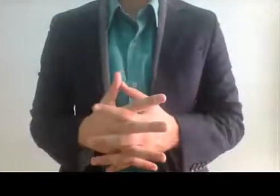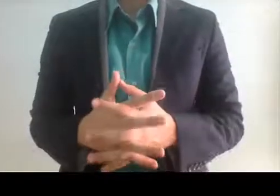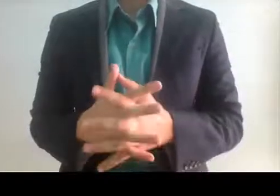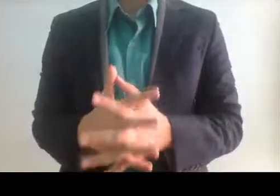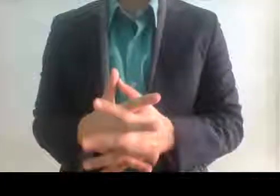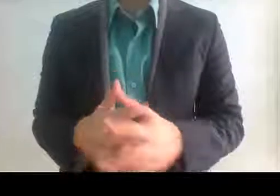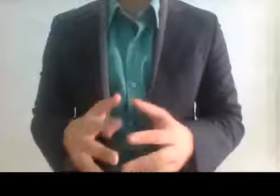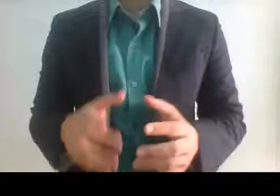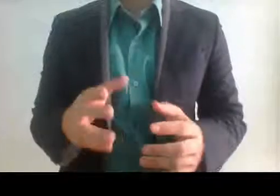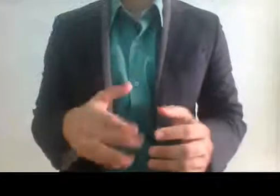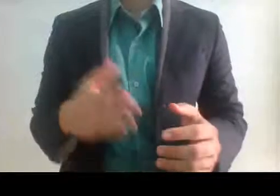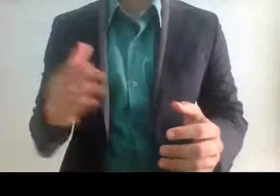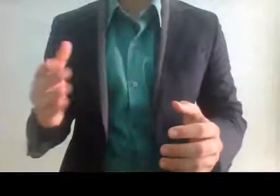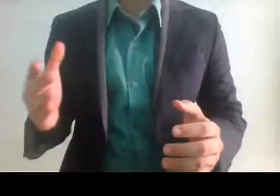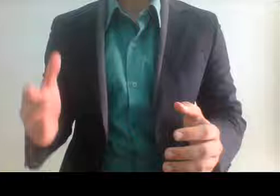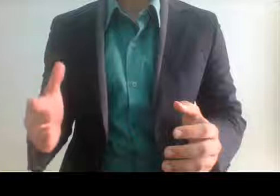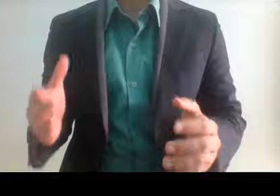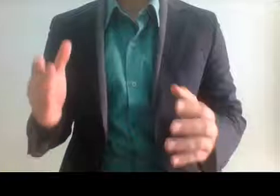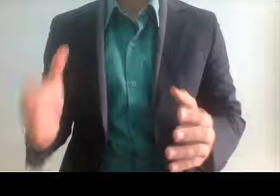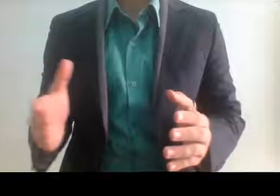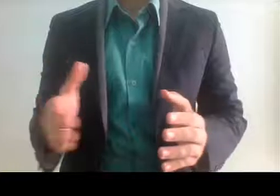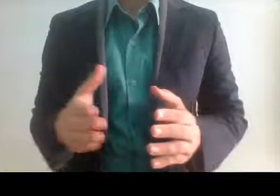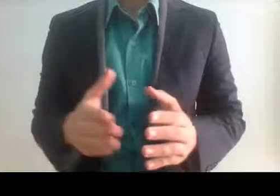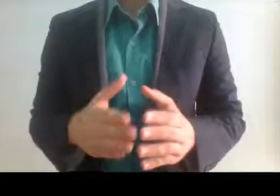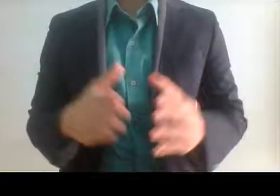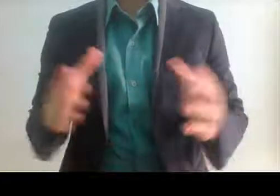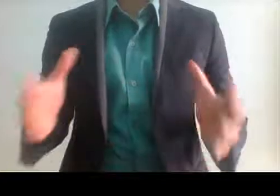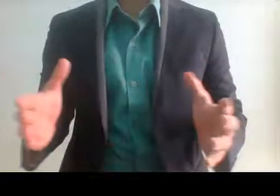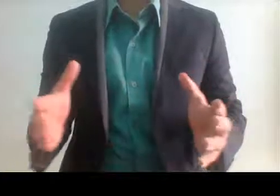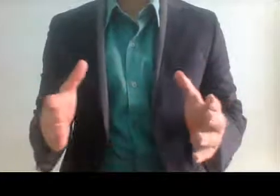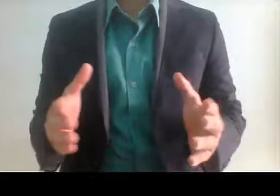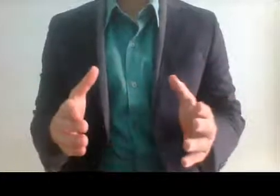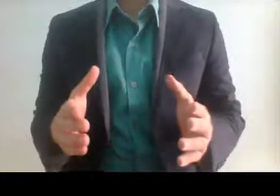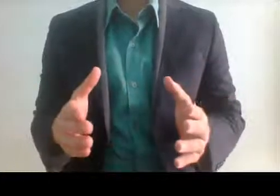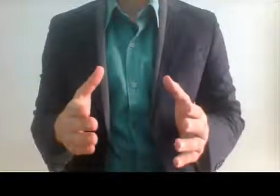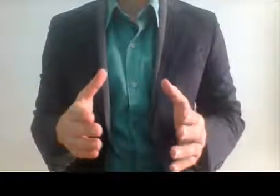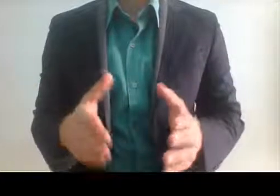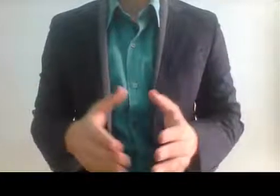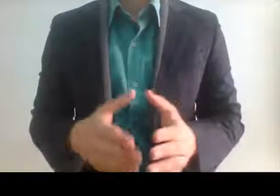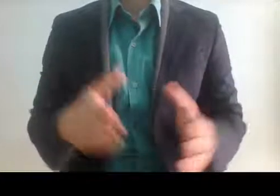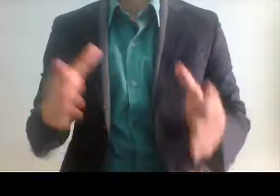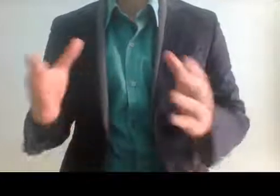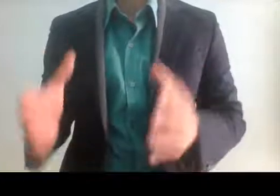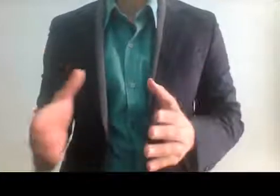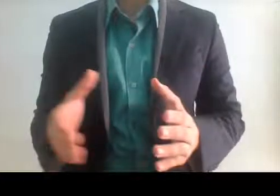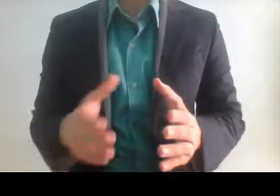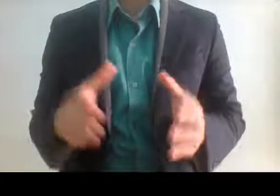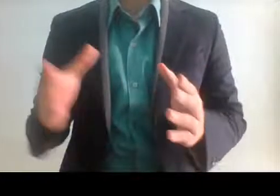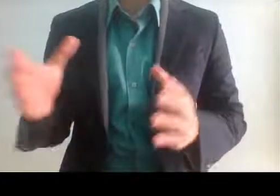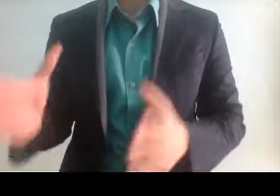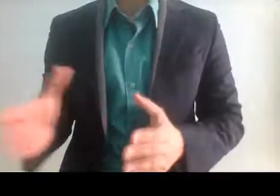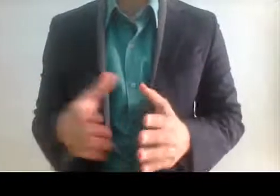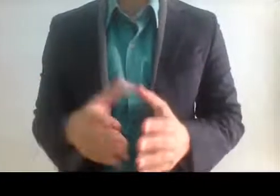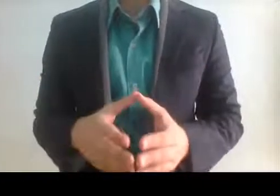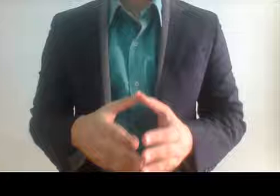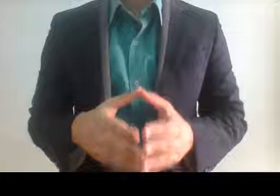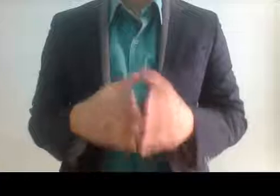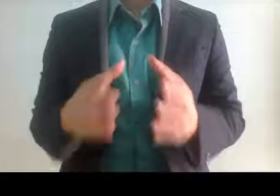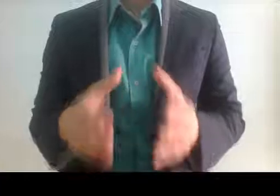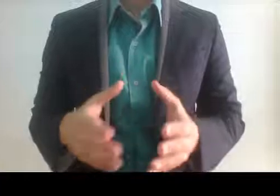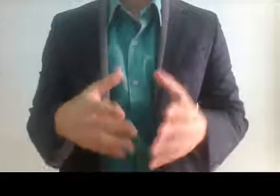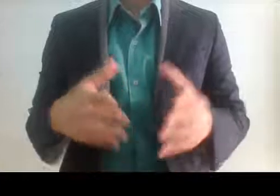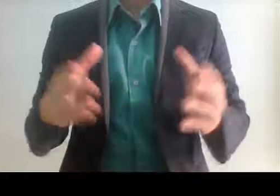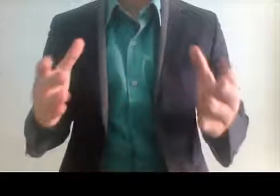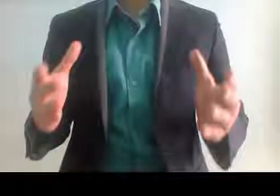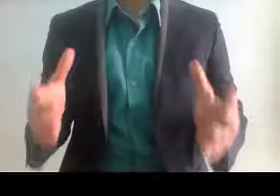con un peso aproximado de 520 kilos, los cuales correspondían precisamente a casi media, poco más de media tonelada,